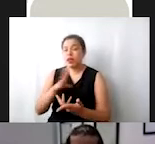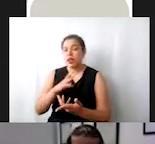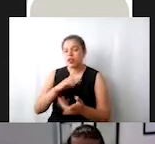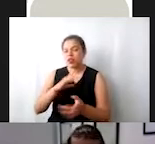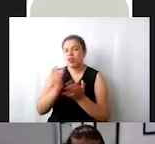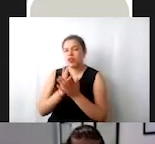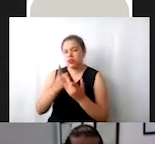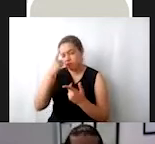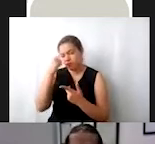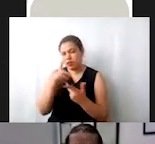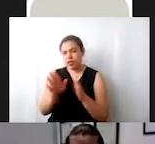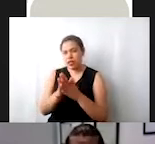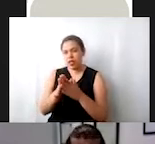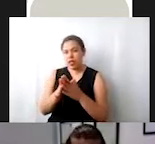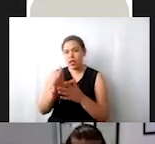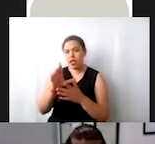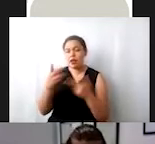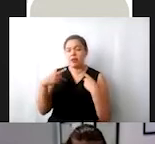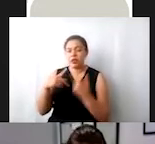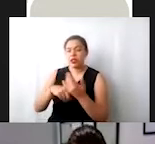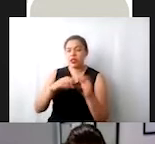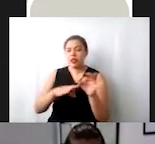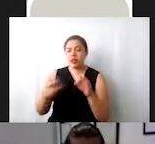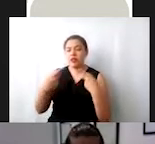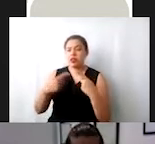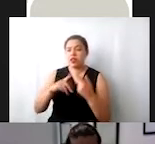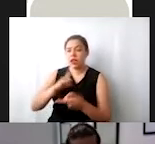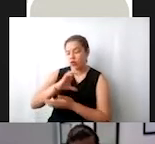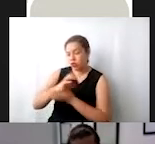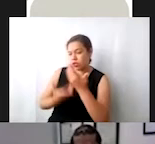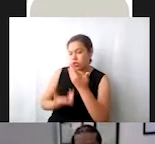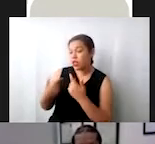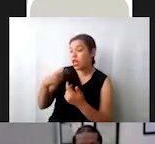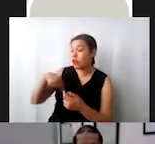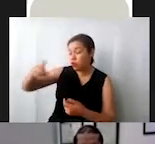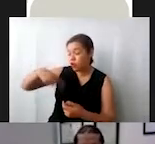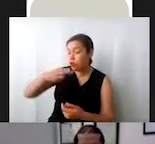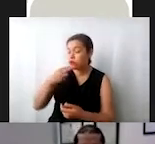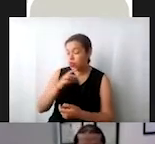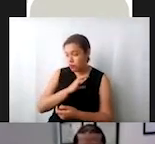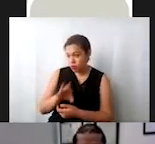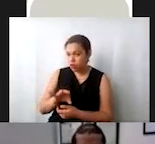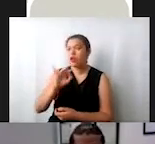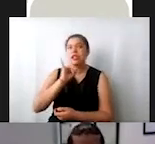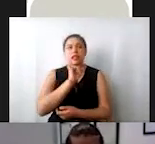contar con el capital humano y ponerlo a disposición del contratante. Es decir, en